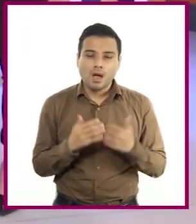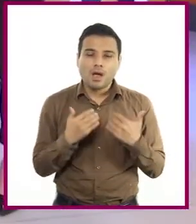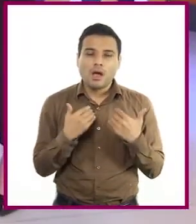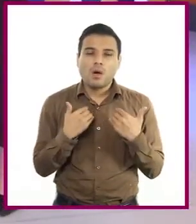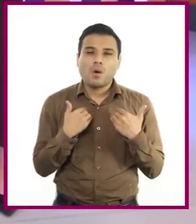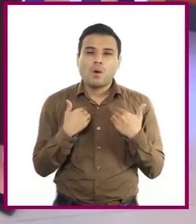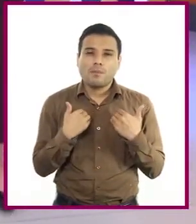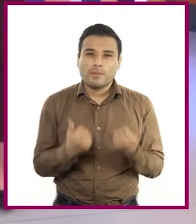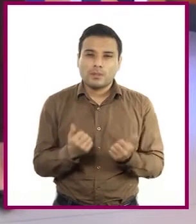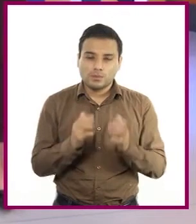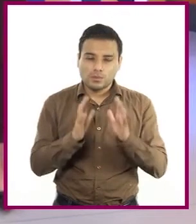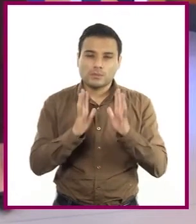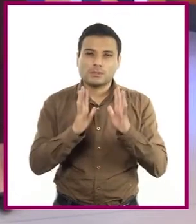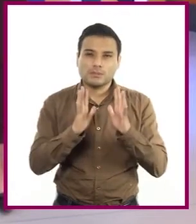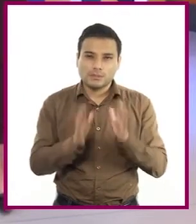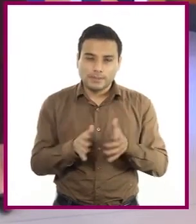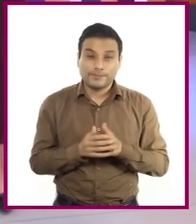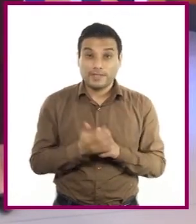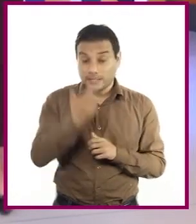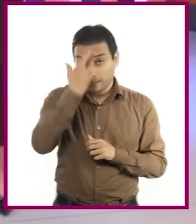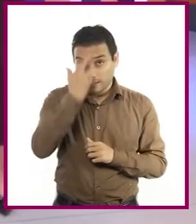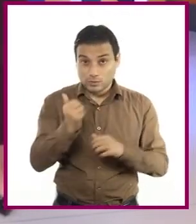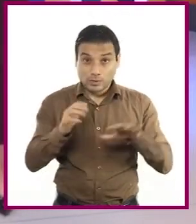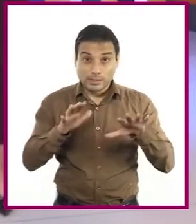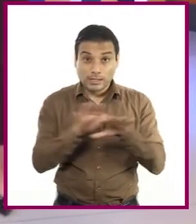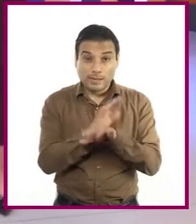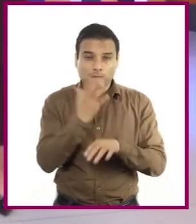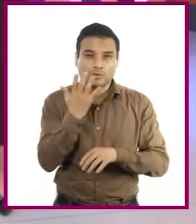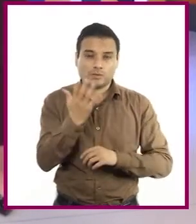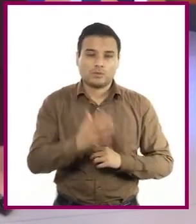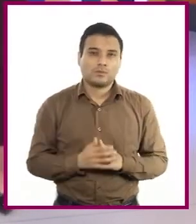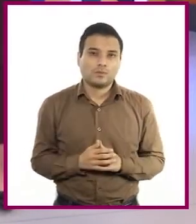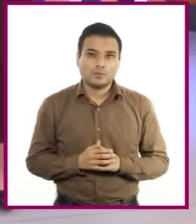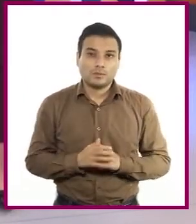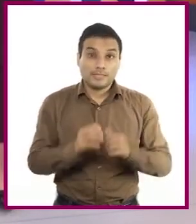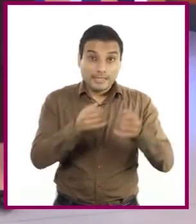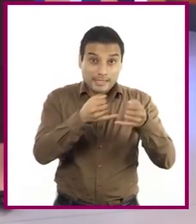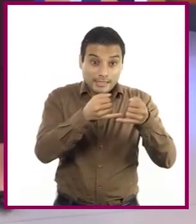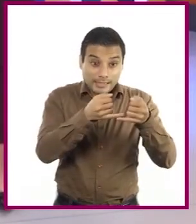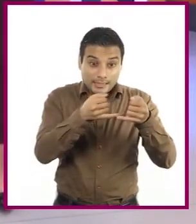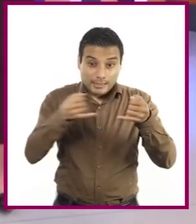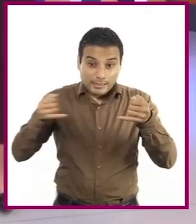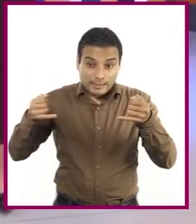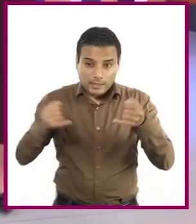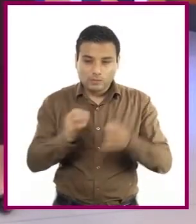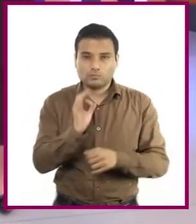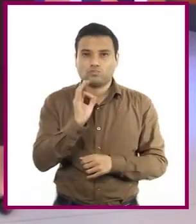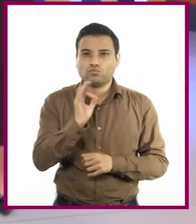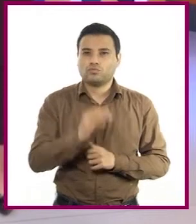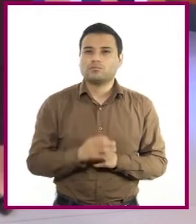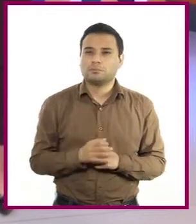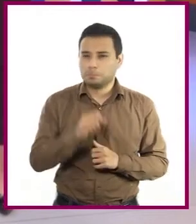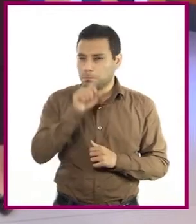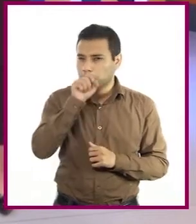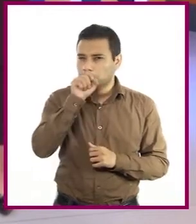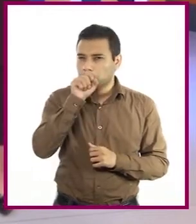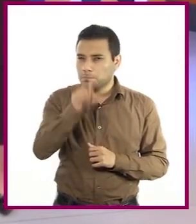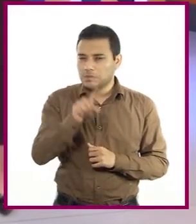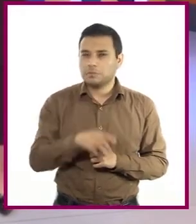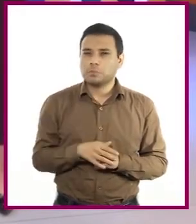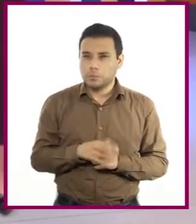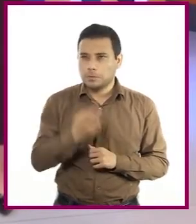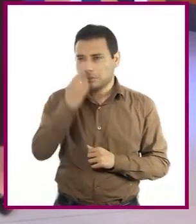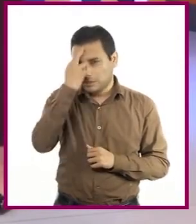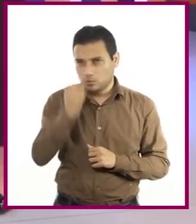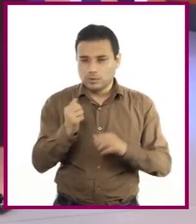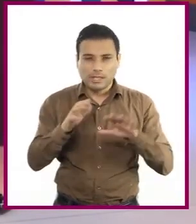¡Comprendo! La razón de cambio es 5 y como es una línea recta, la razón de cambio es la misma para cada par de